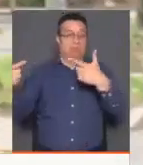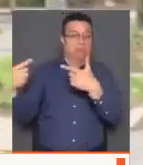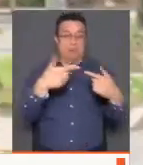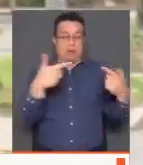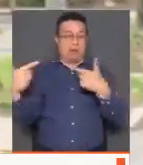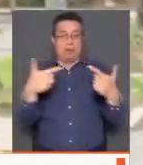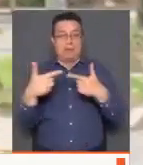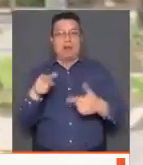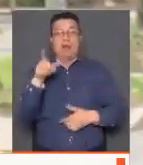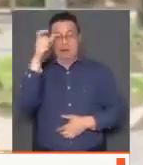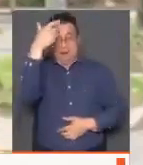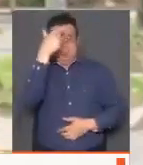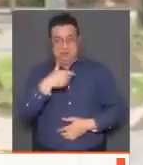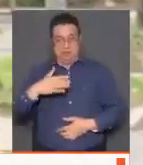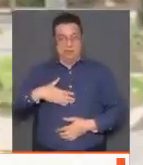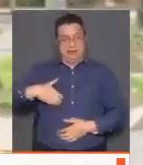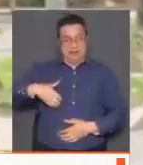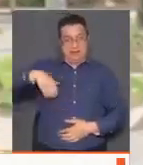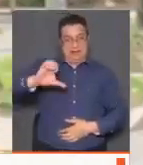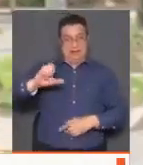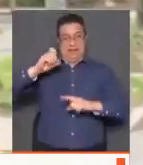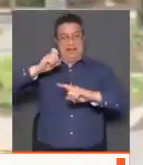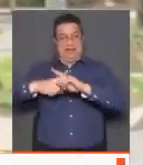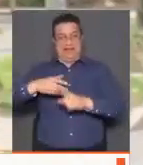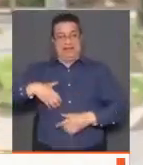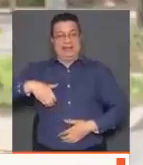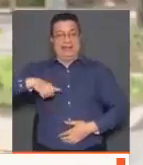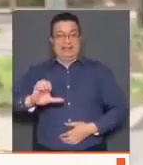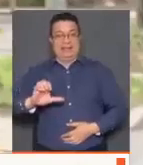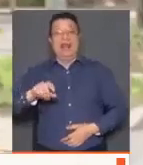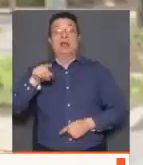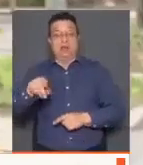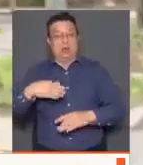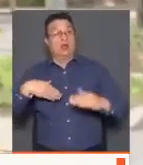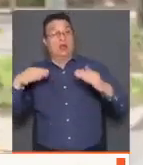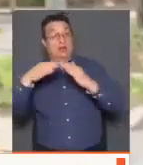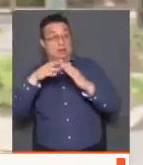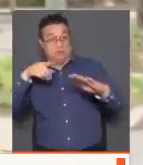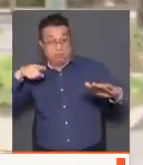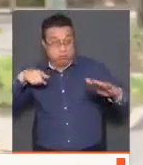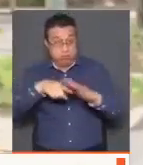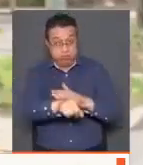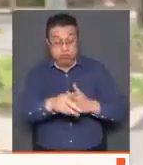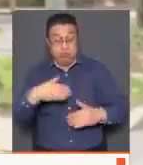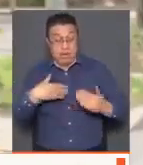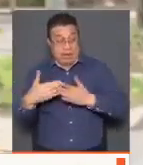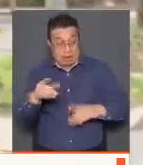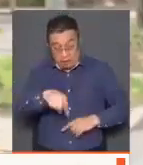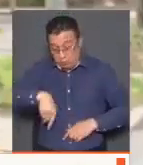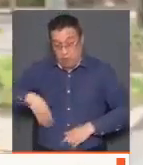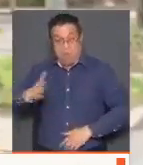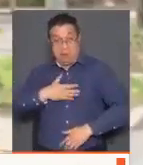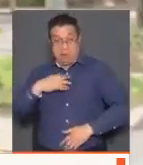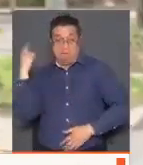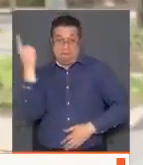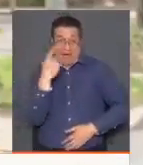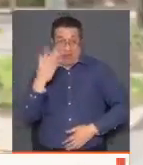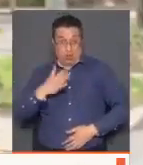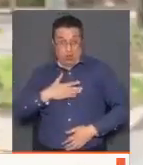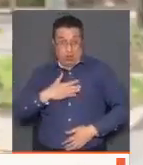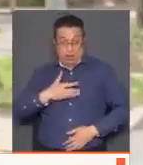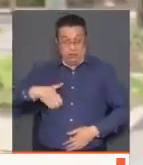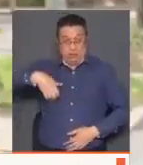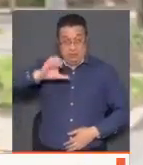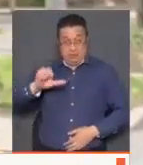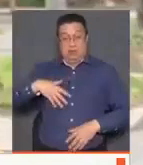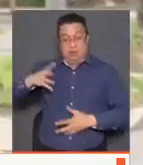efectuarle disparos a esta persona. Paralelamente ingresa a su inmueble, extrae su armamento particular debidamente inscrito y a